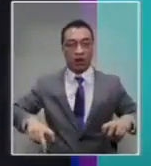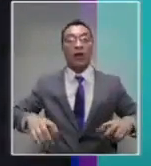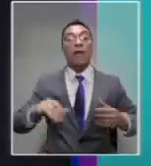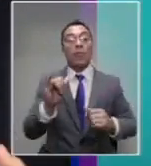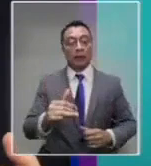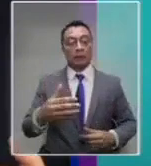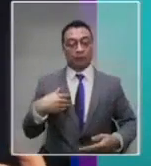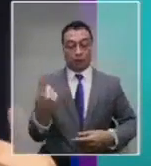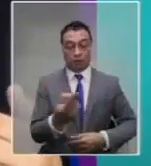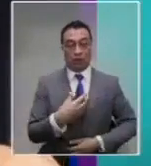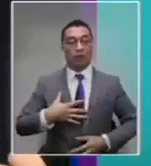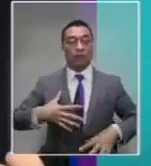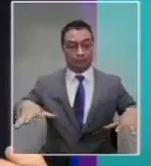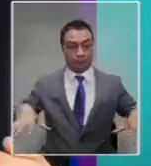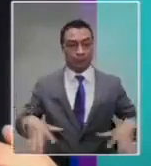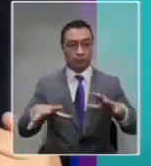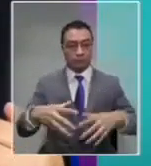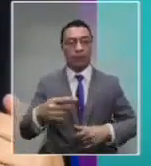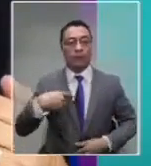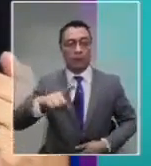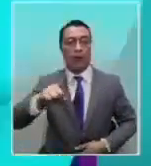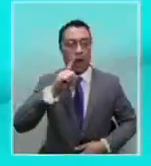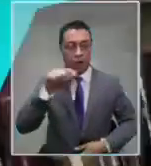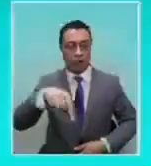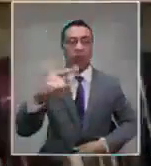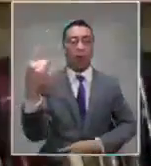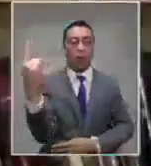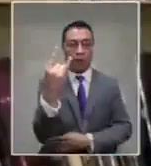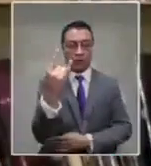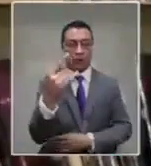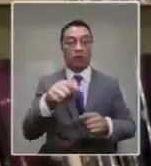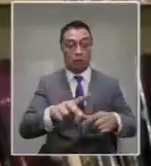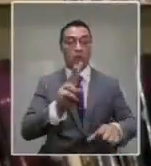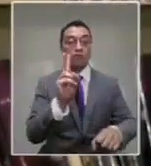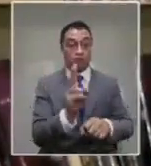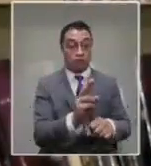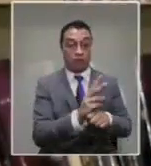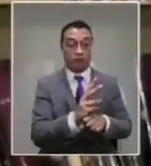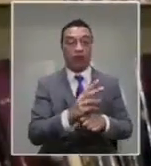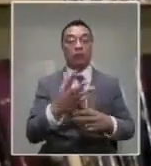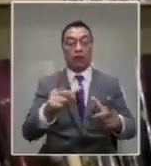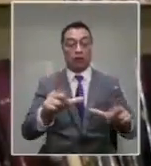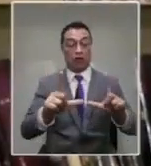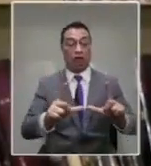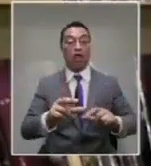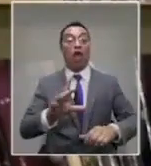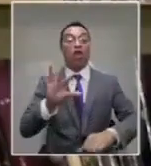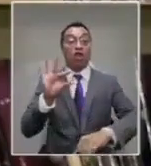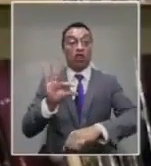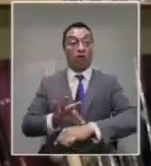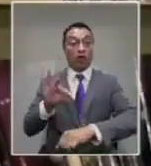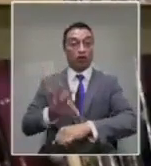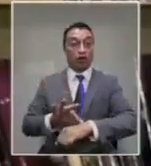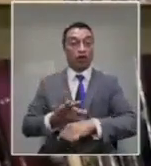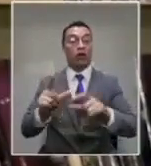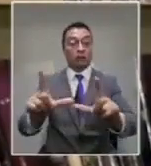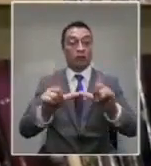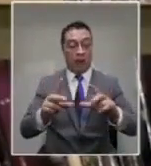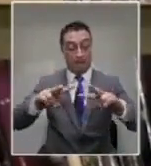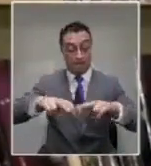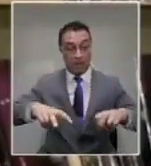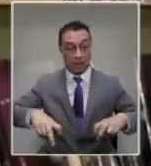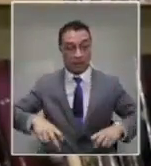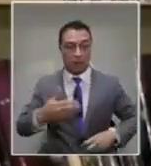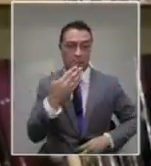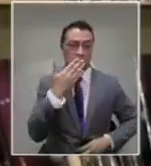investigación, donde hemos hecho esfuerzos para que existan en nuestra universidad académicos con el grado de doctor que estén investigando.